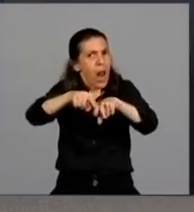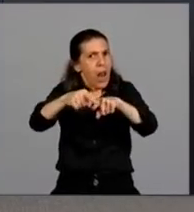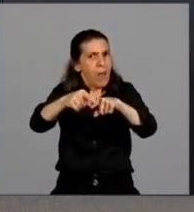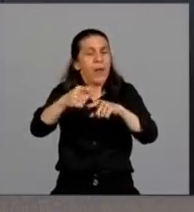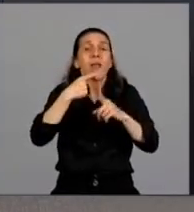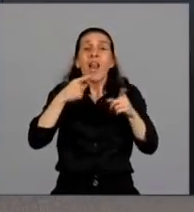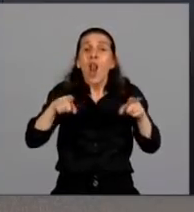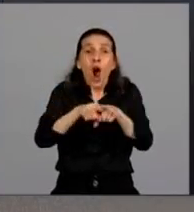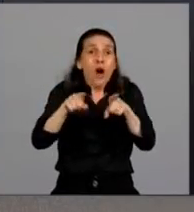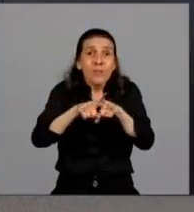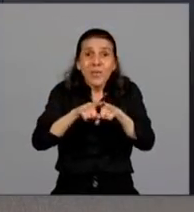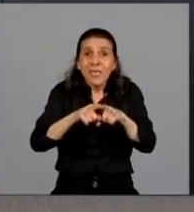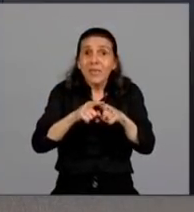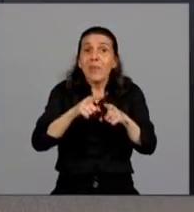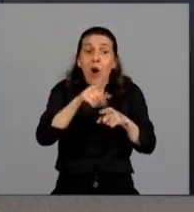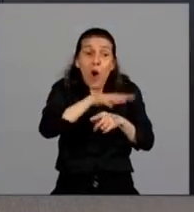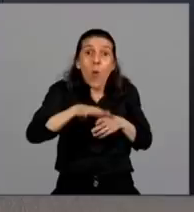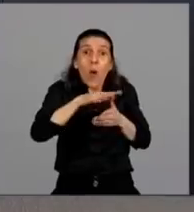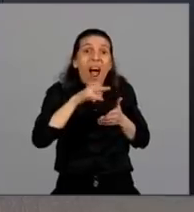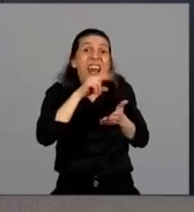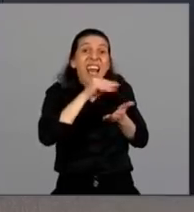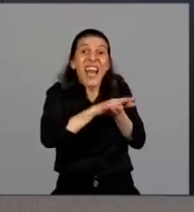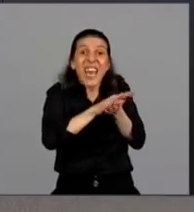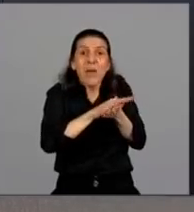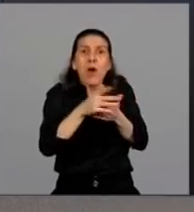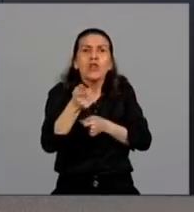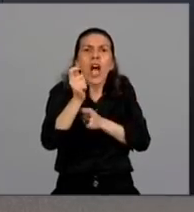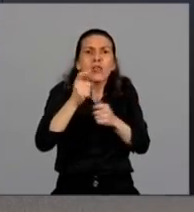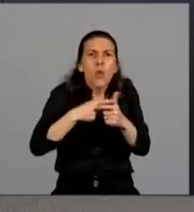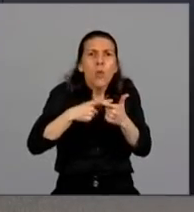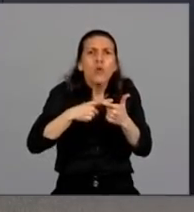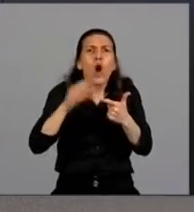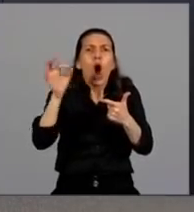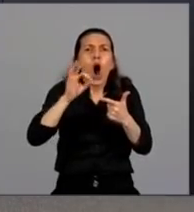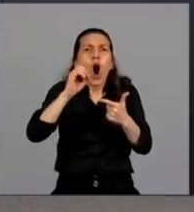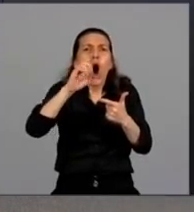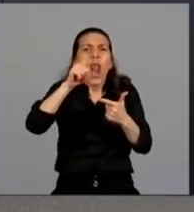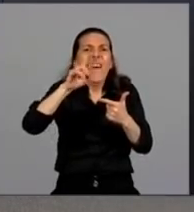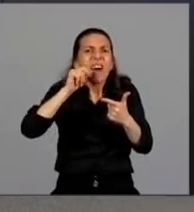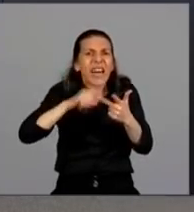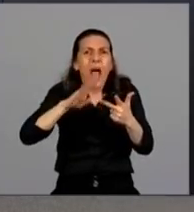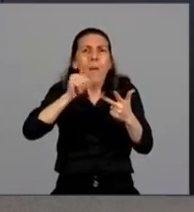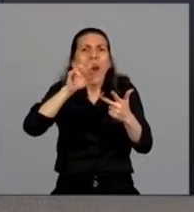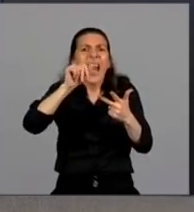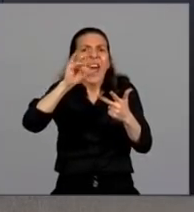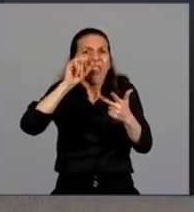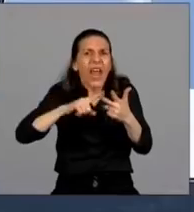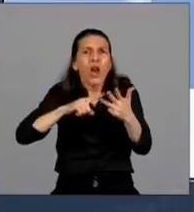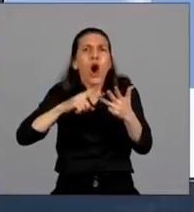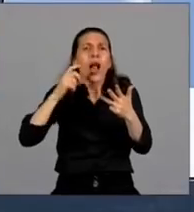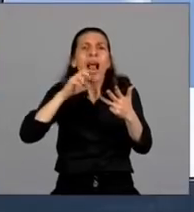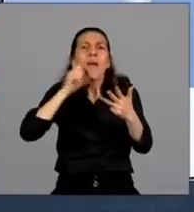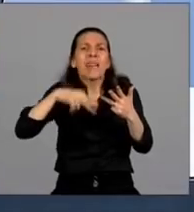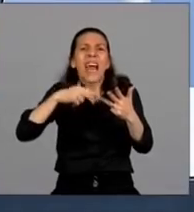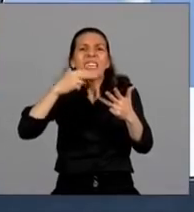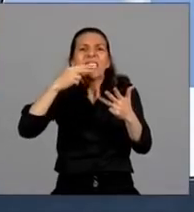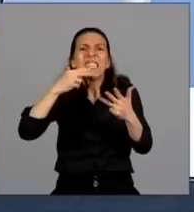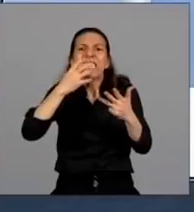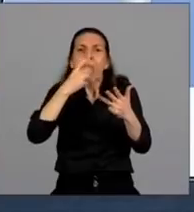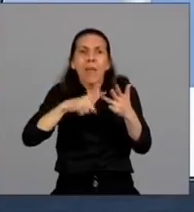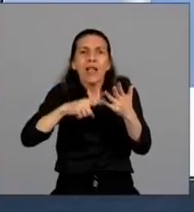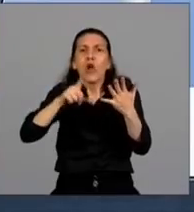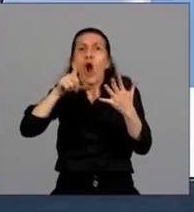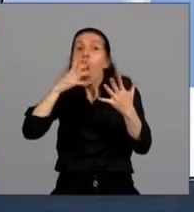mismo, que no había casos, se aparecieron en Chascomús, en Olavarría, en Varadero, en Capitán Sarmiento, en Lobos, nadie está